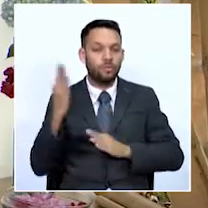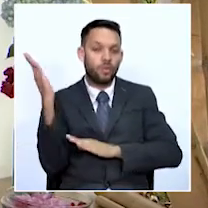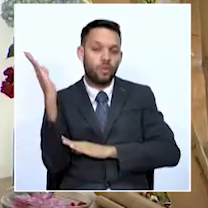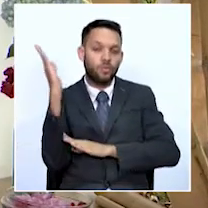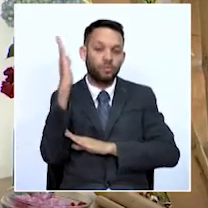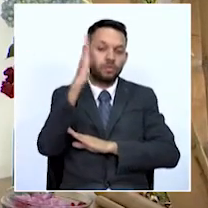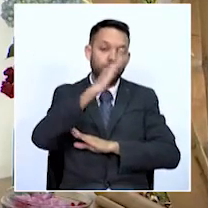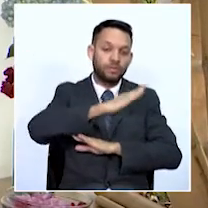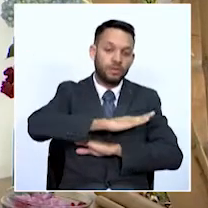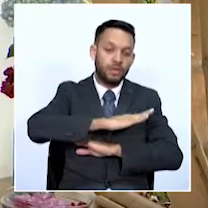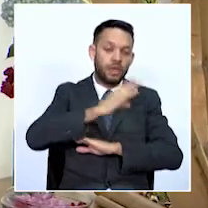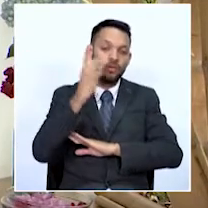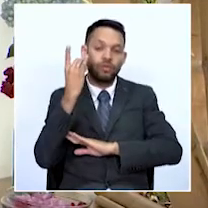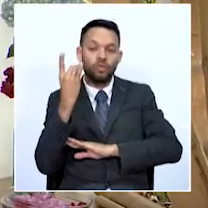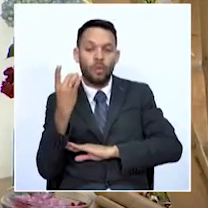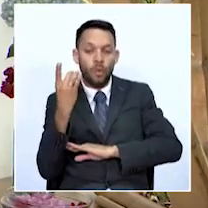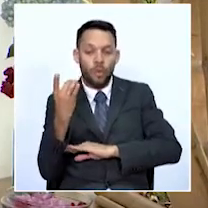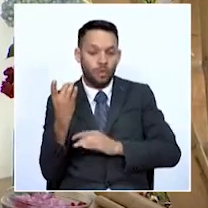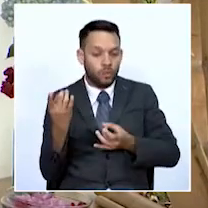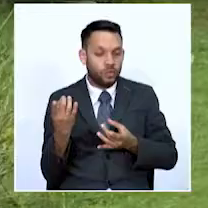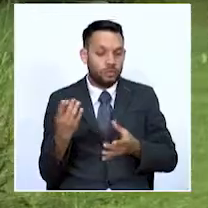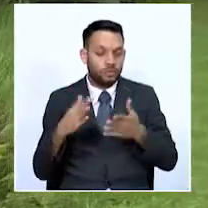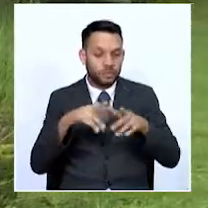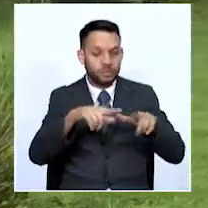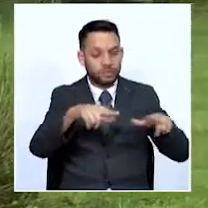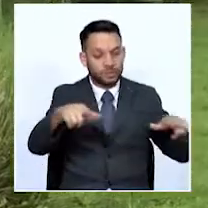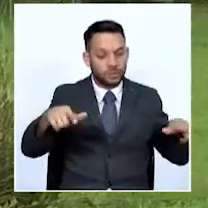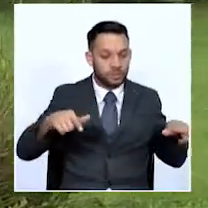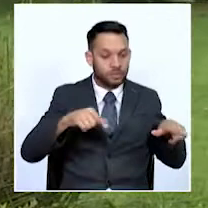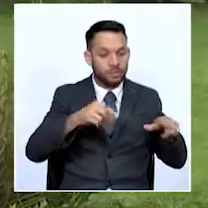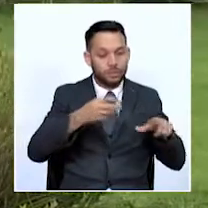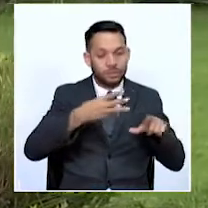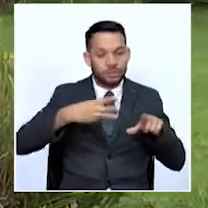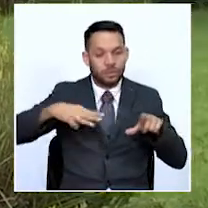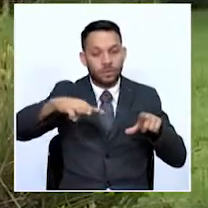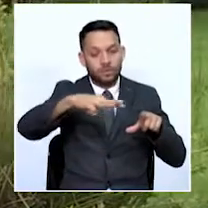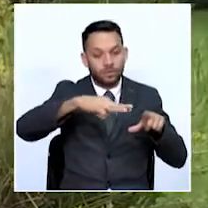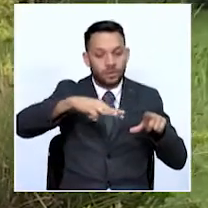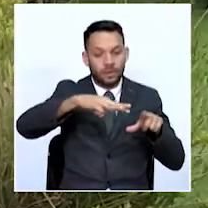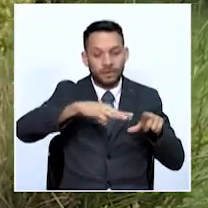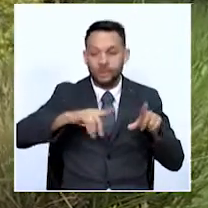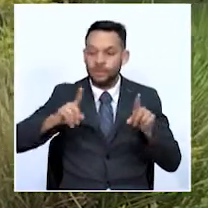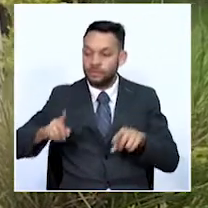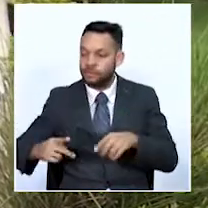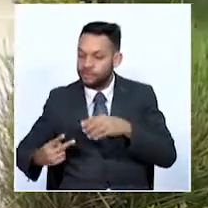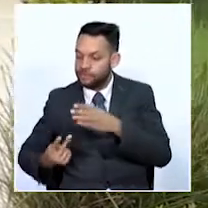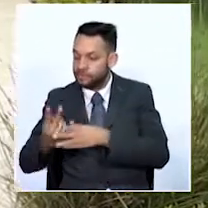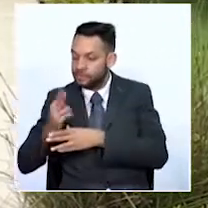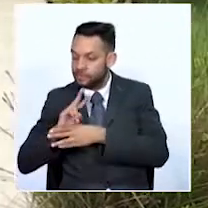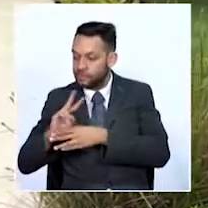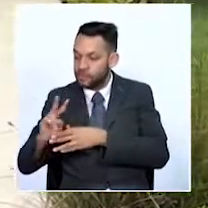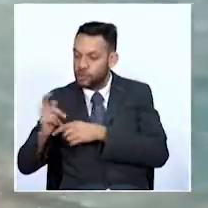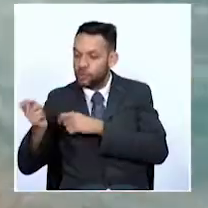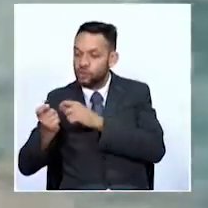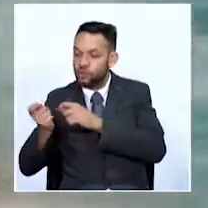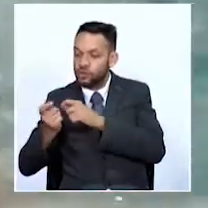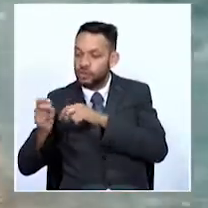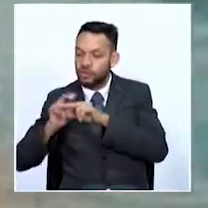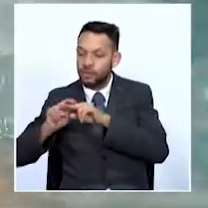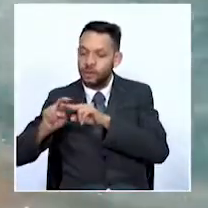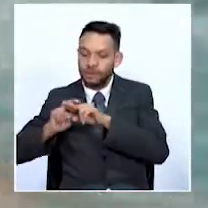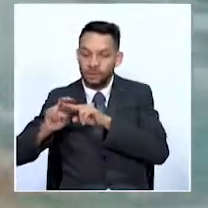de desmedicalización del dolor o la clínica del dolor en los parques de la salud, donde a los pacientes les hacemos este